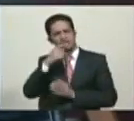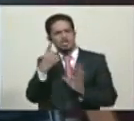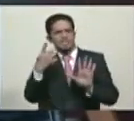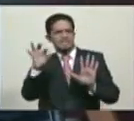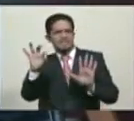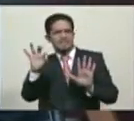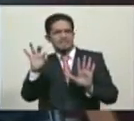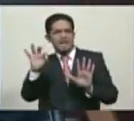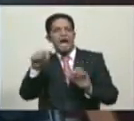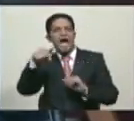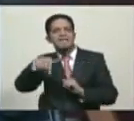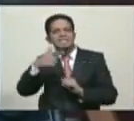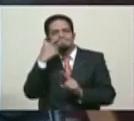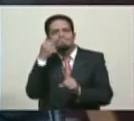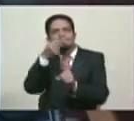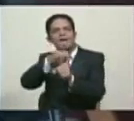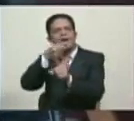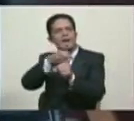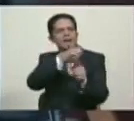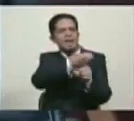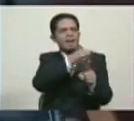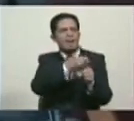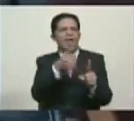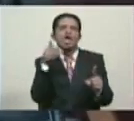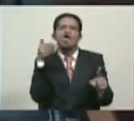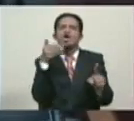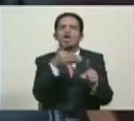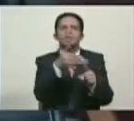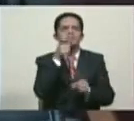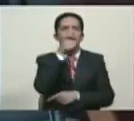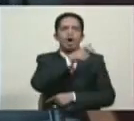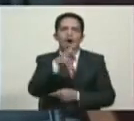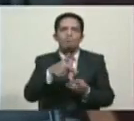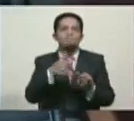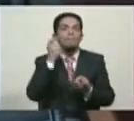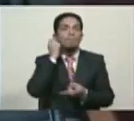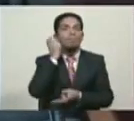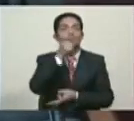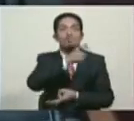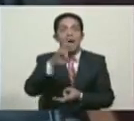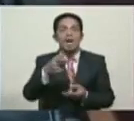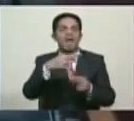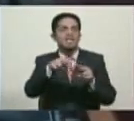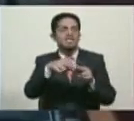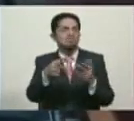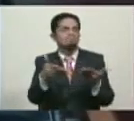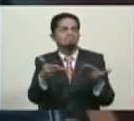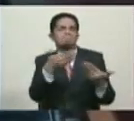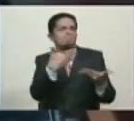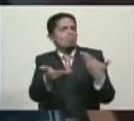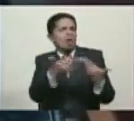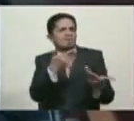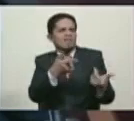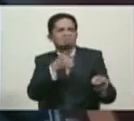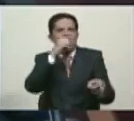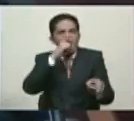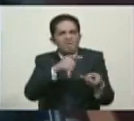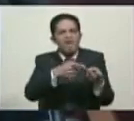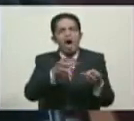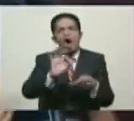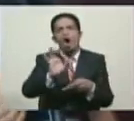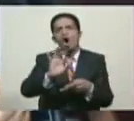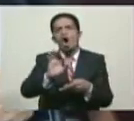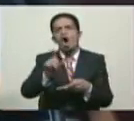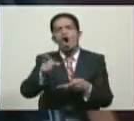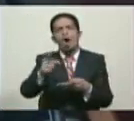de persecución criminal contra hombres, mujeres y niños, sin importar edad o condición, por el simple